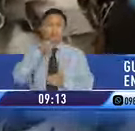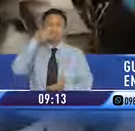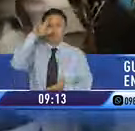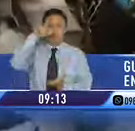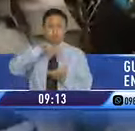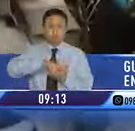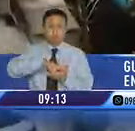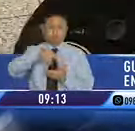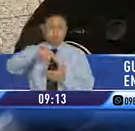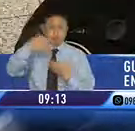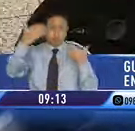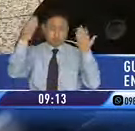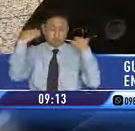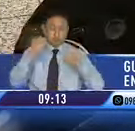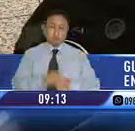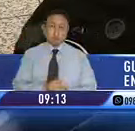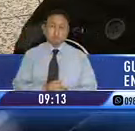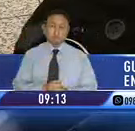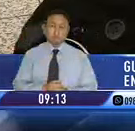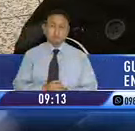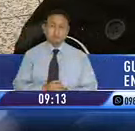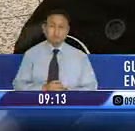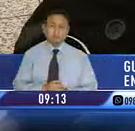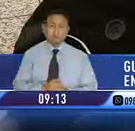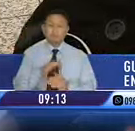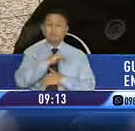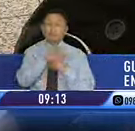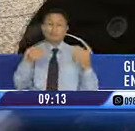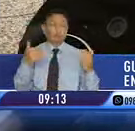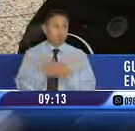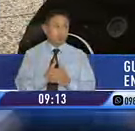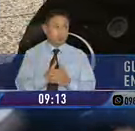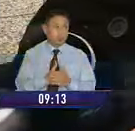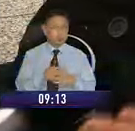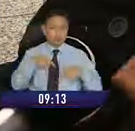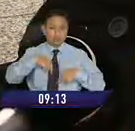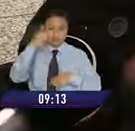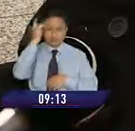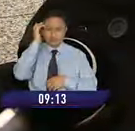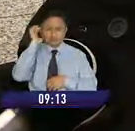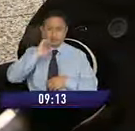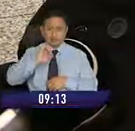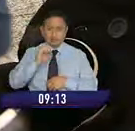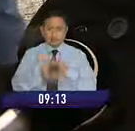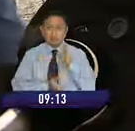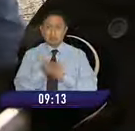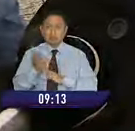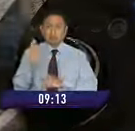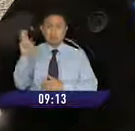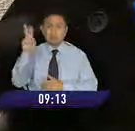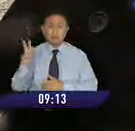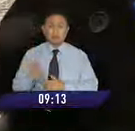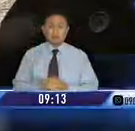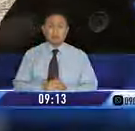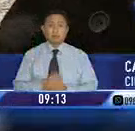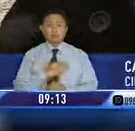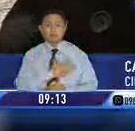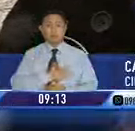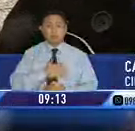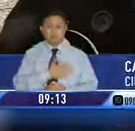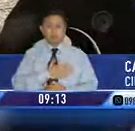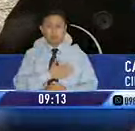José Joaquín de Olmedo todos todos estamos desesperados por por volver a nuestro patio por favor